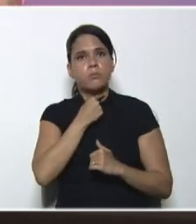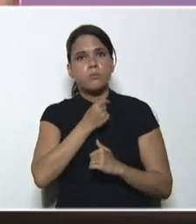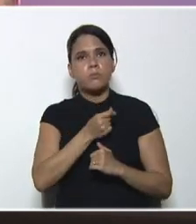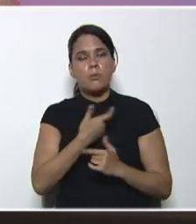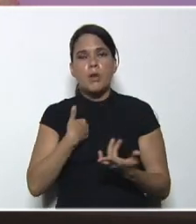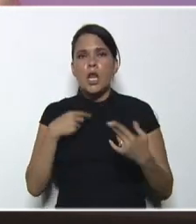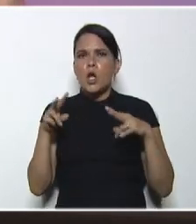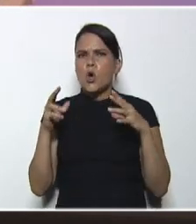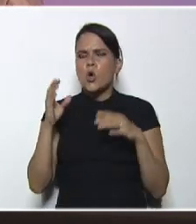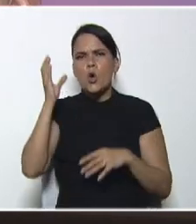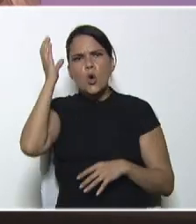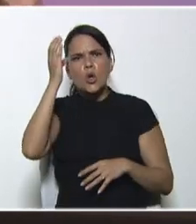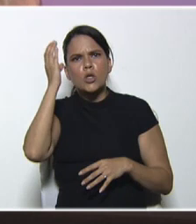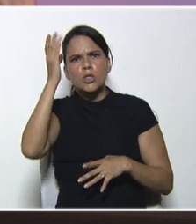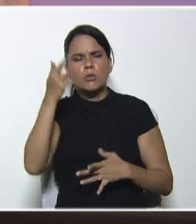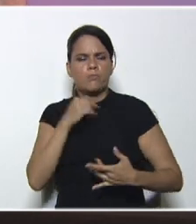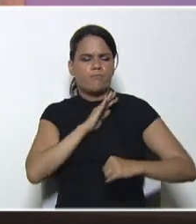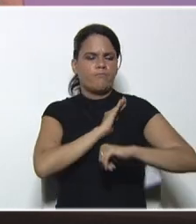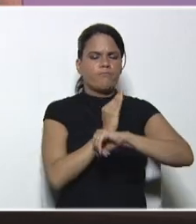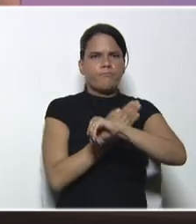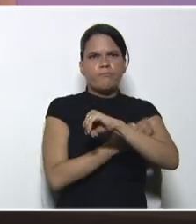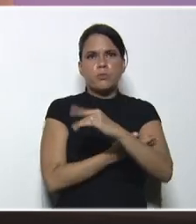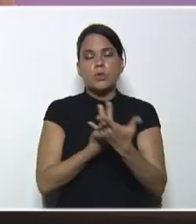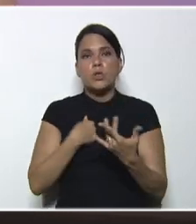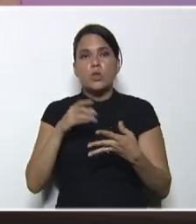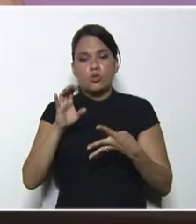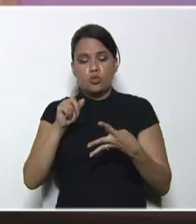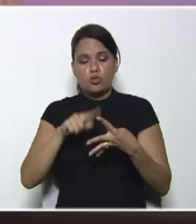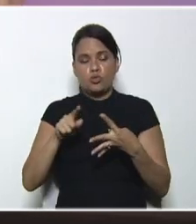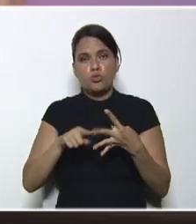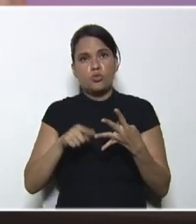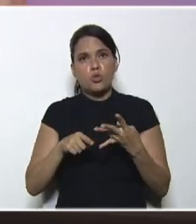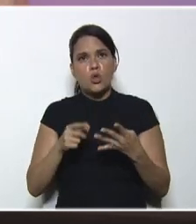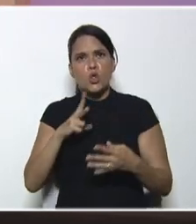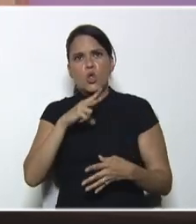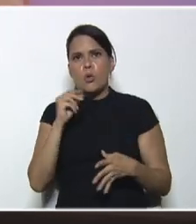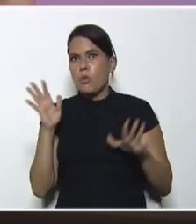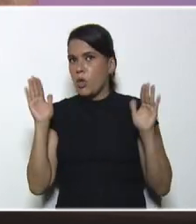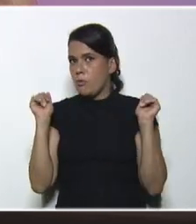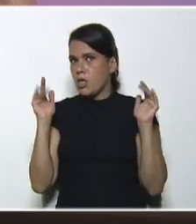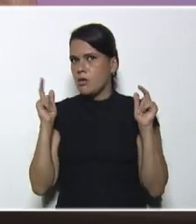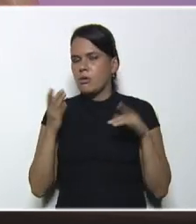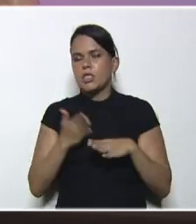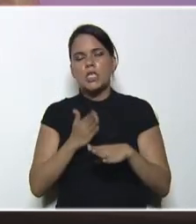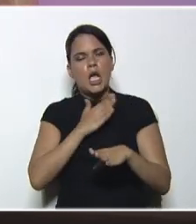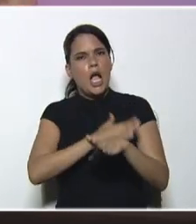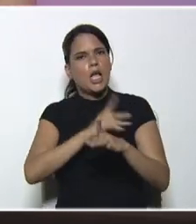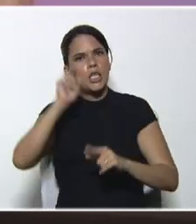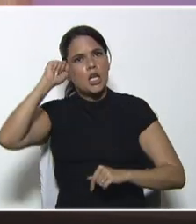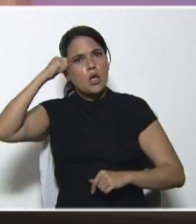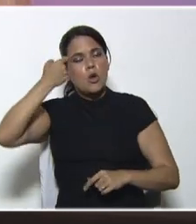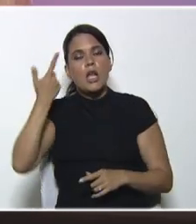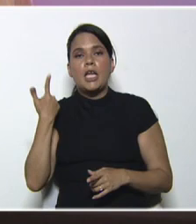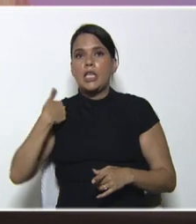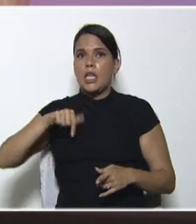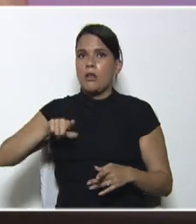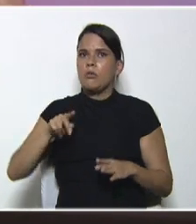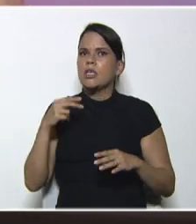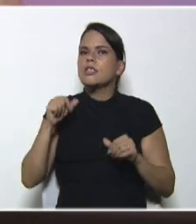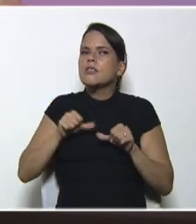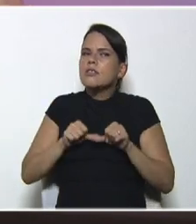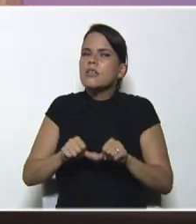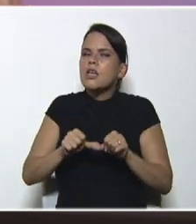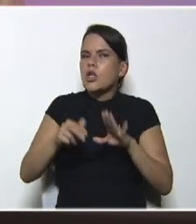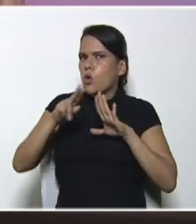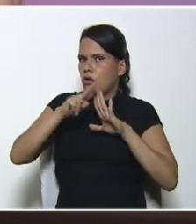el conocimiento, el reforzamiento de estos temas. No me puedo despedir sin antes recordar que tenemos que cumplir con